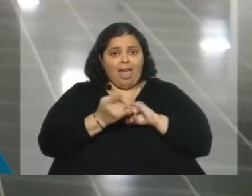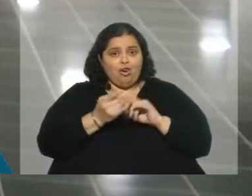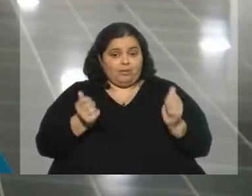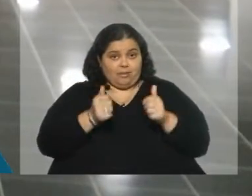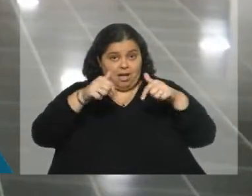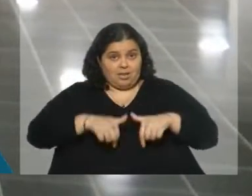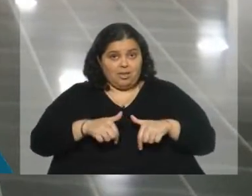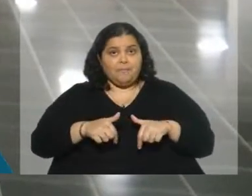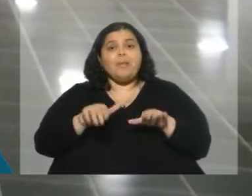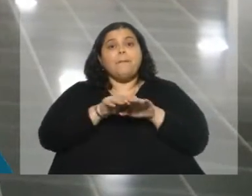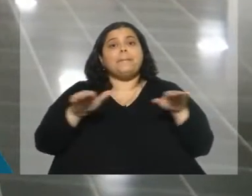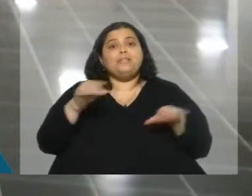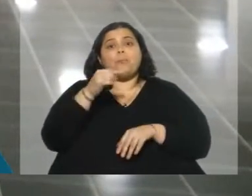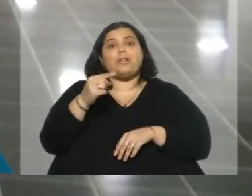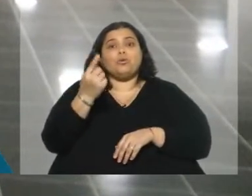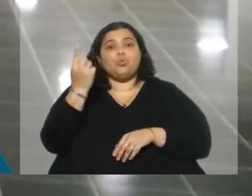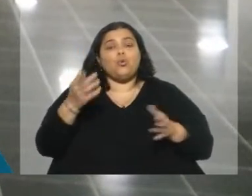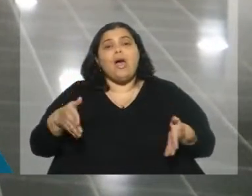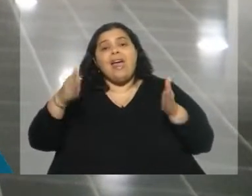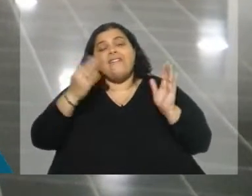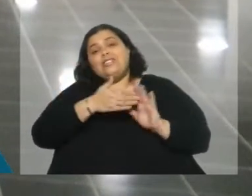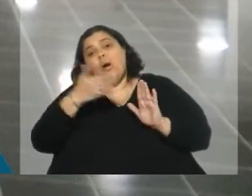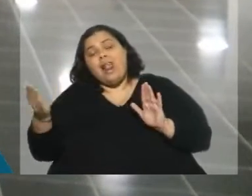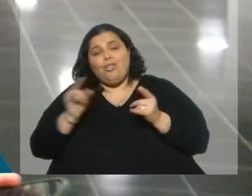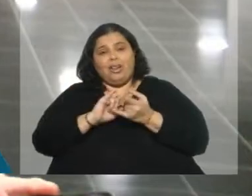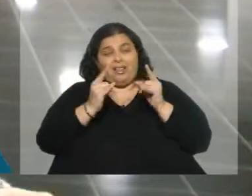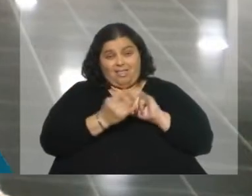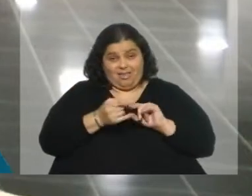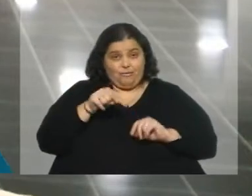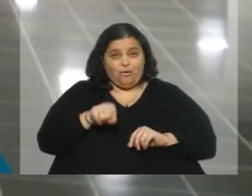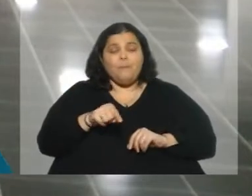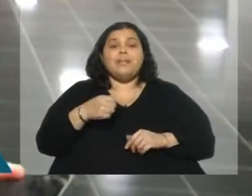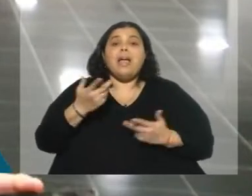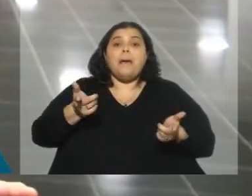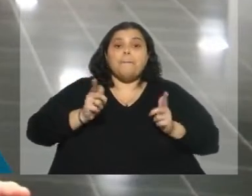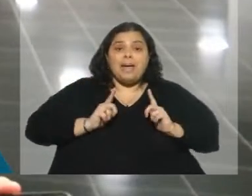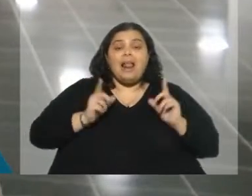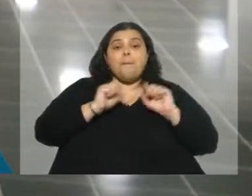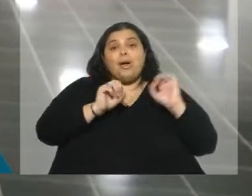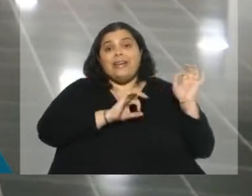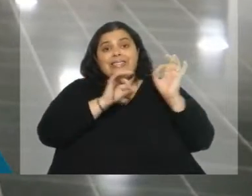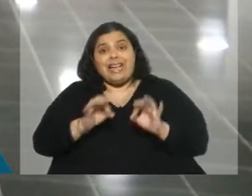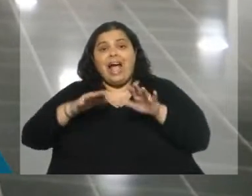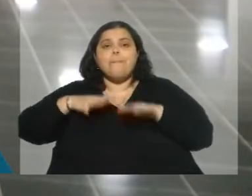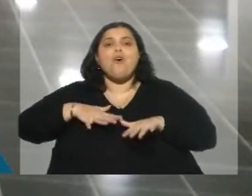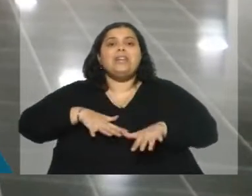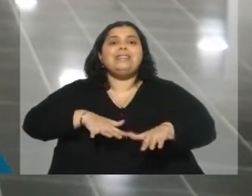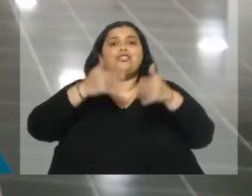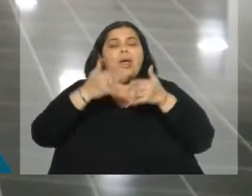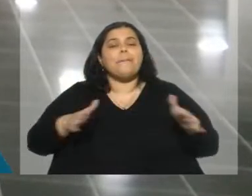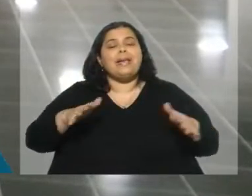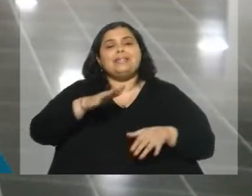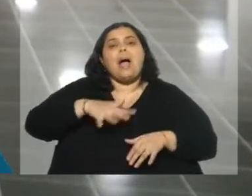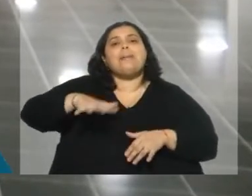en el piso -1 del edificio anexo al palacio legislativo se espera que de un momento a otro llegue la movilización que se inició en plaza